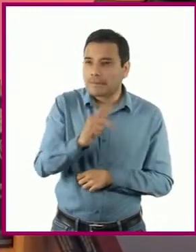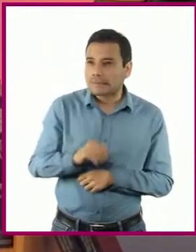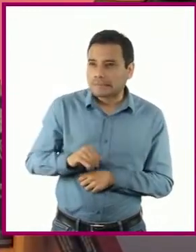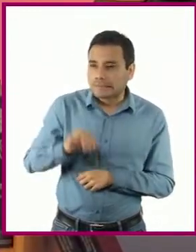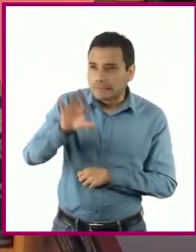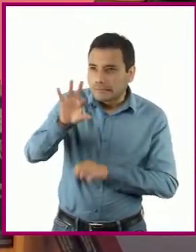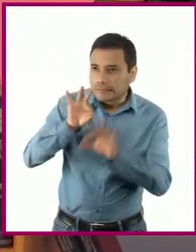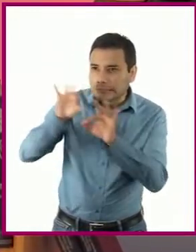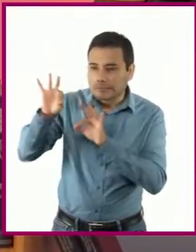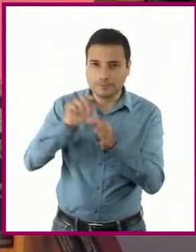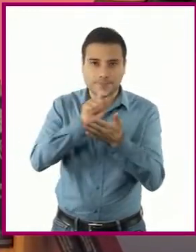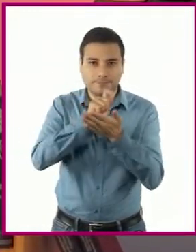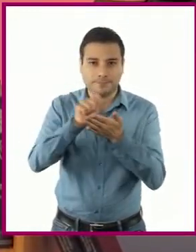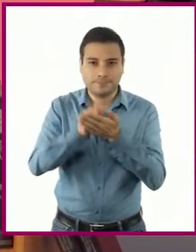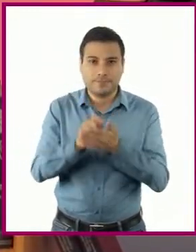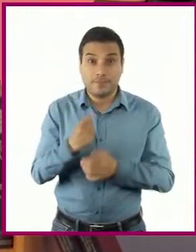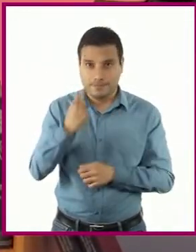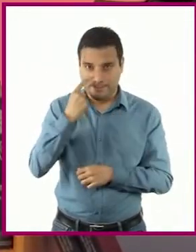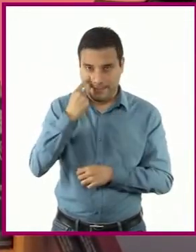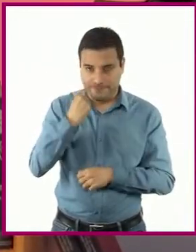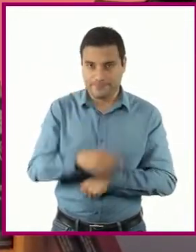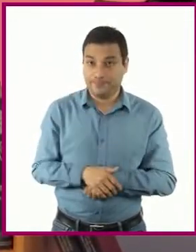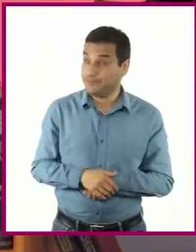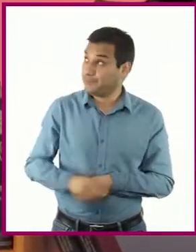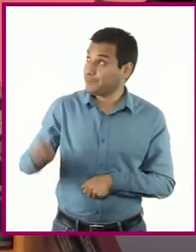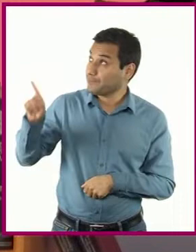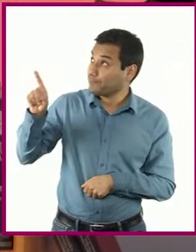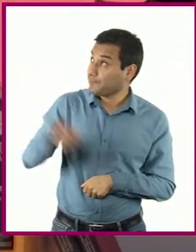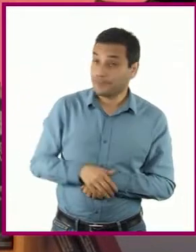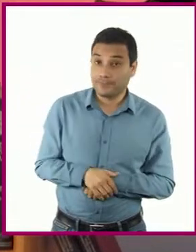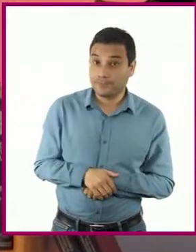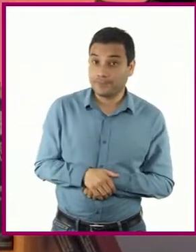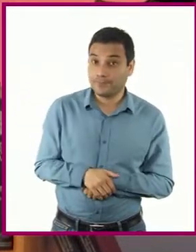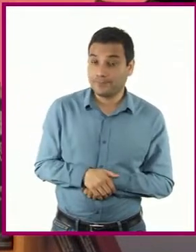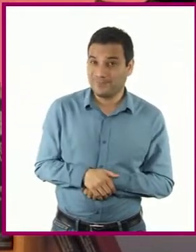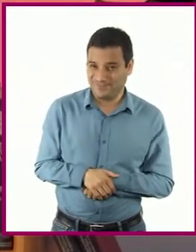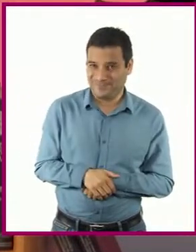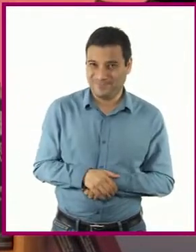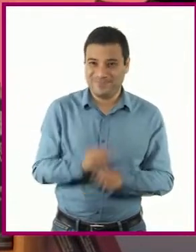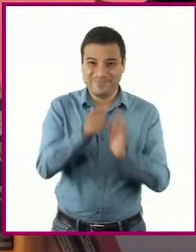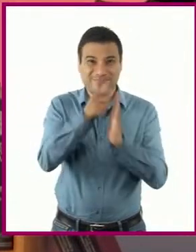atención. Del lado izquierdo, escribirán las palabras con acento